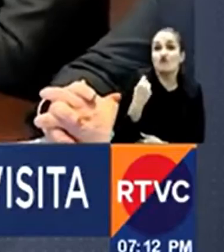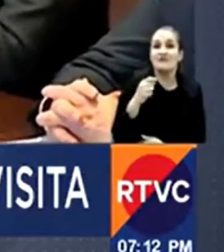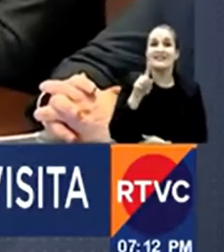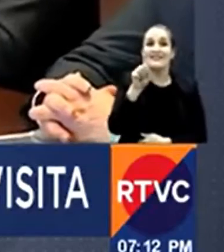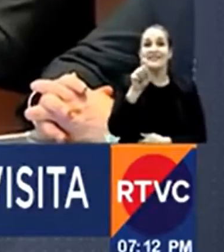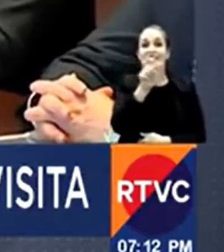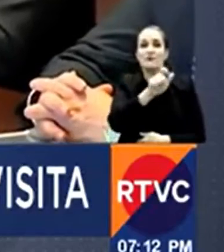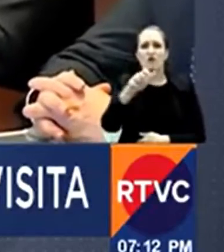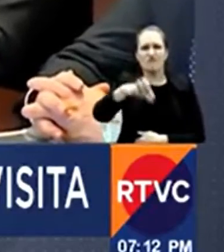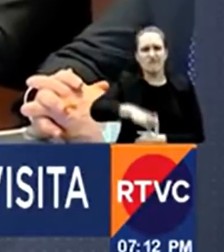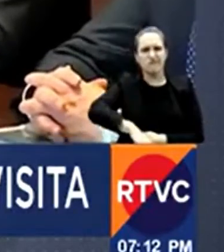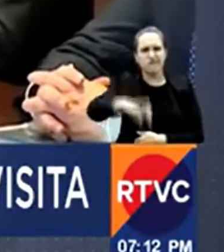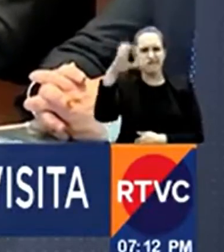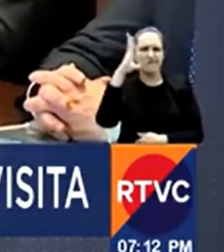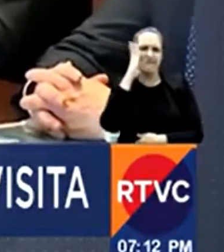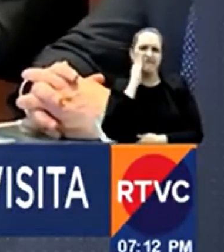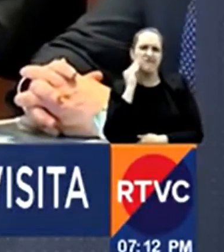colocaron